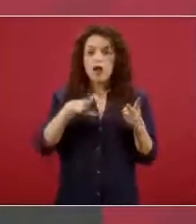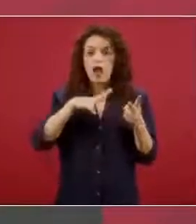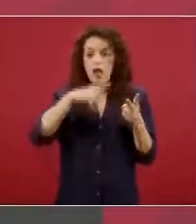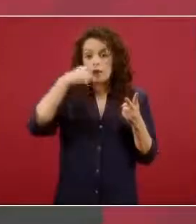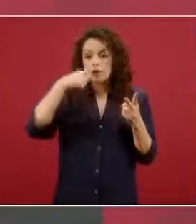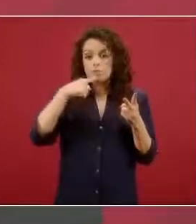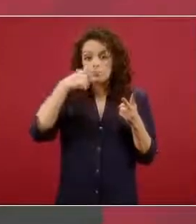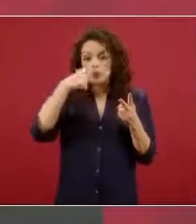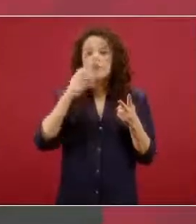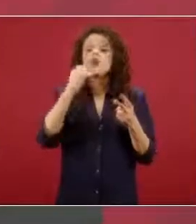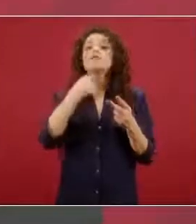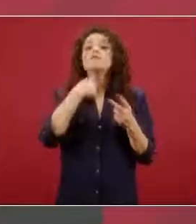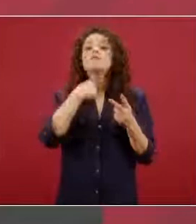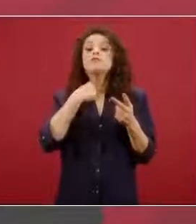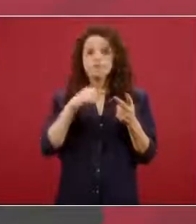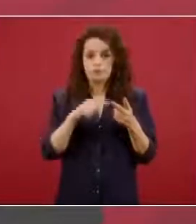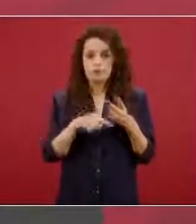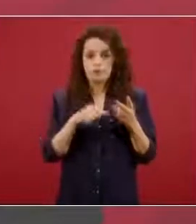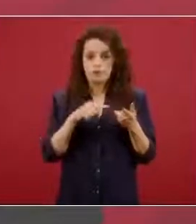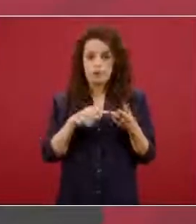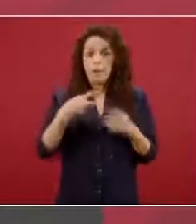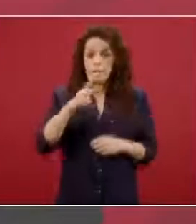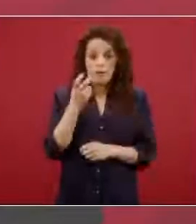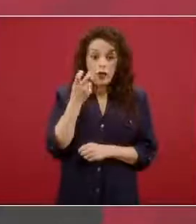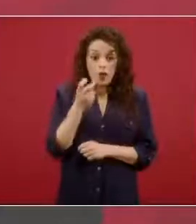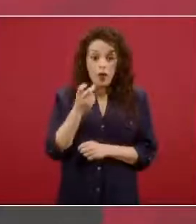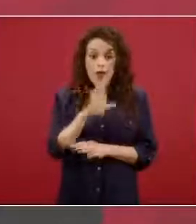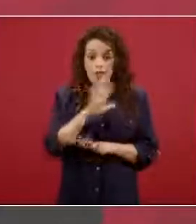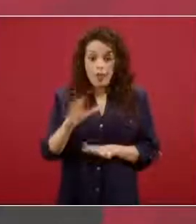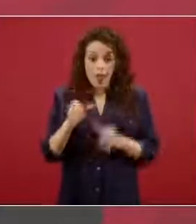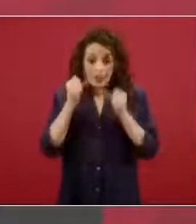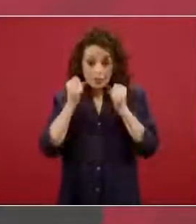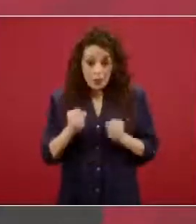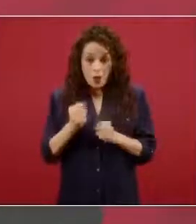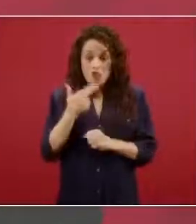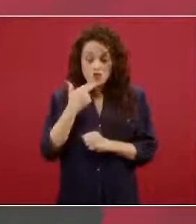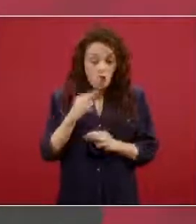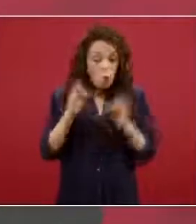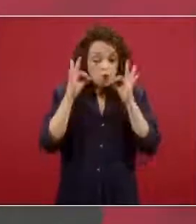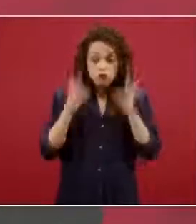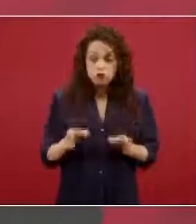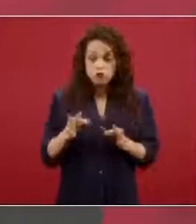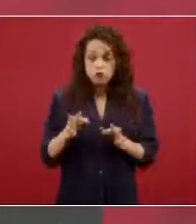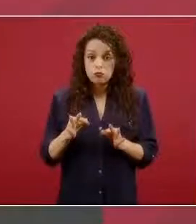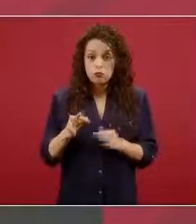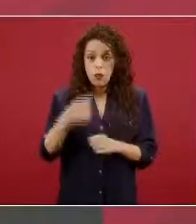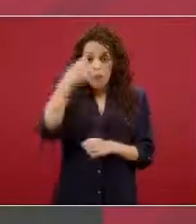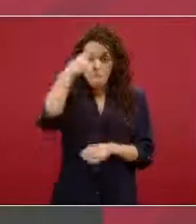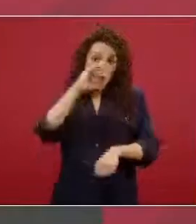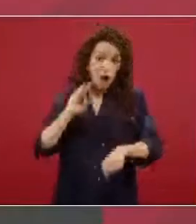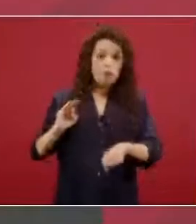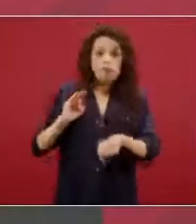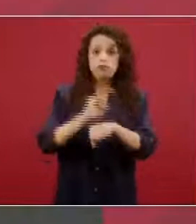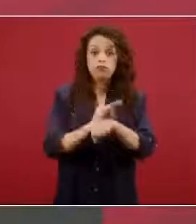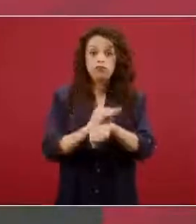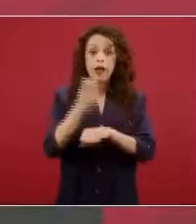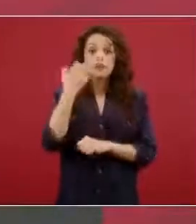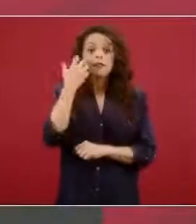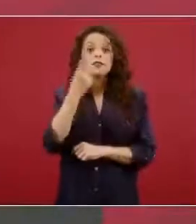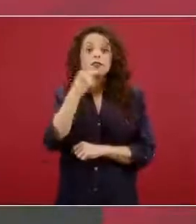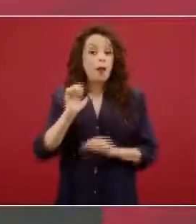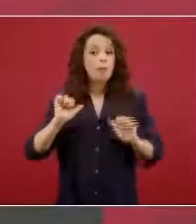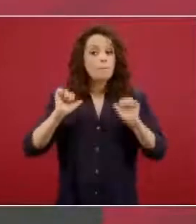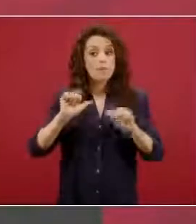y garganta, pero no es una barrera útil, eficiente, de protección para la